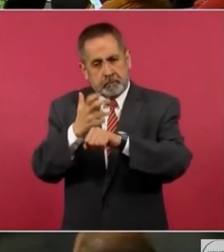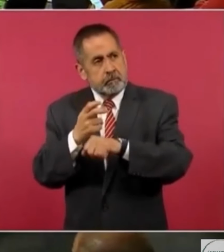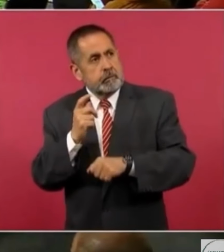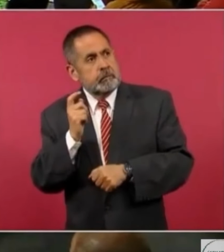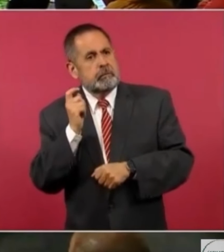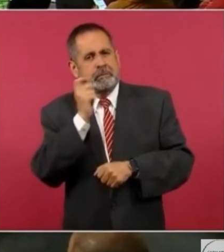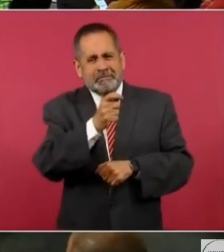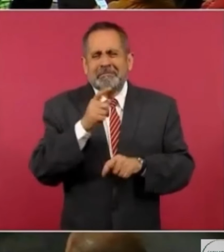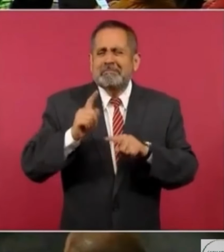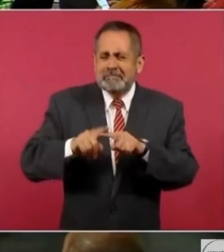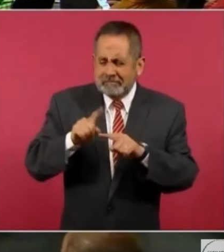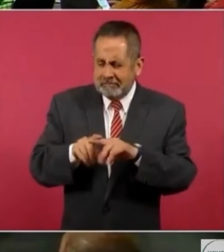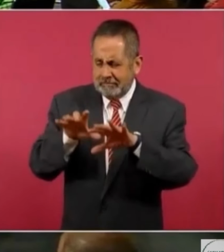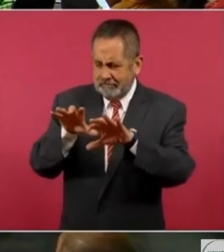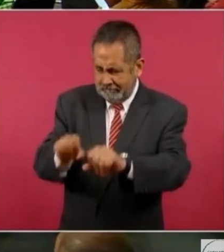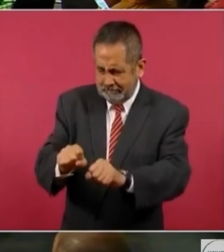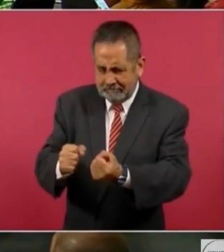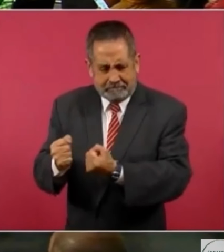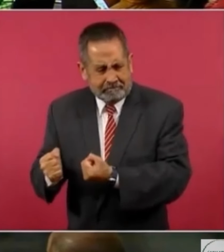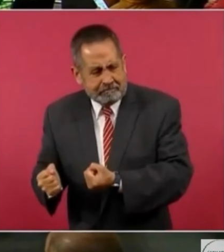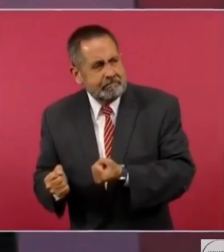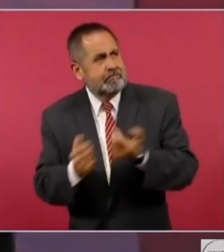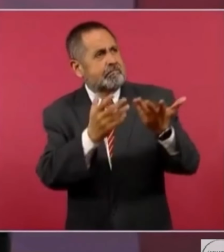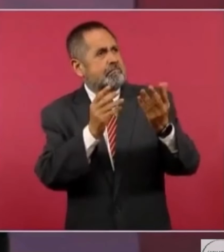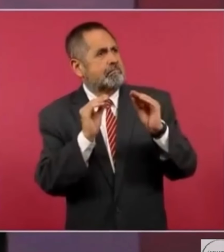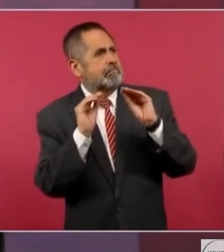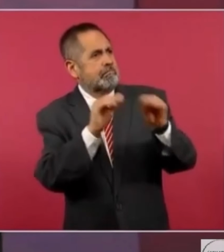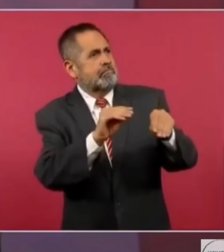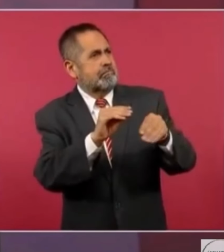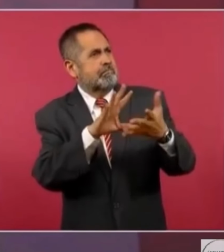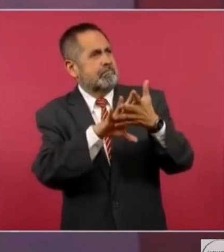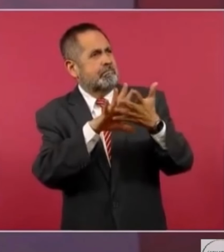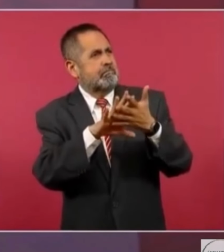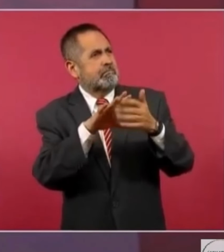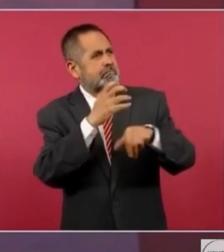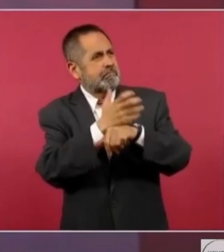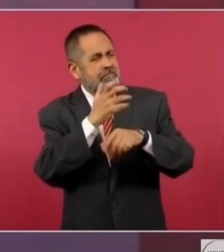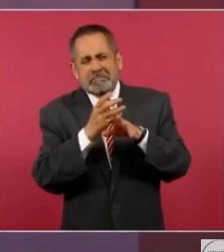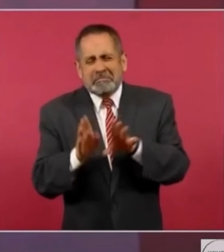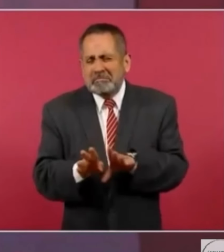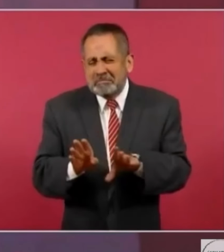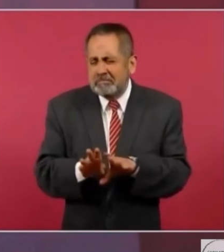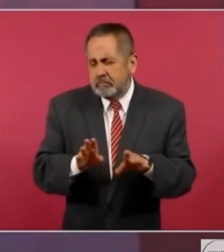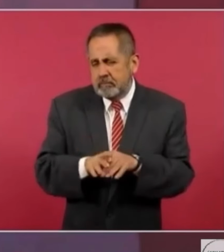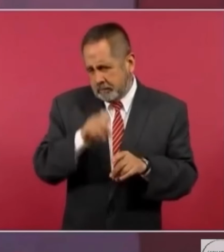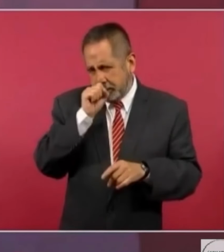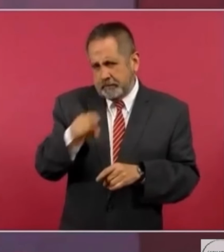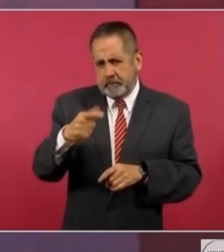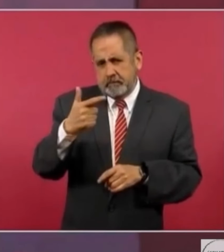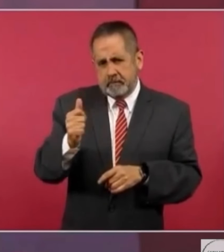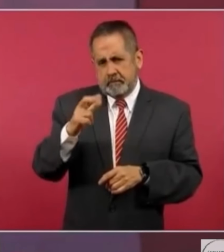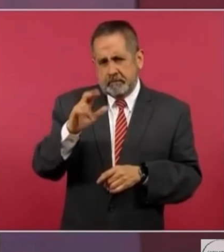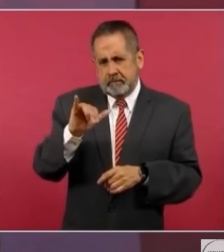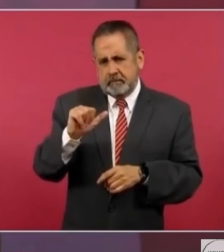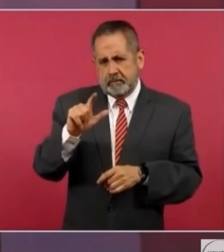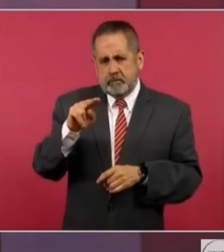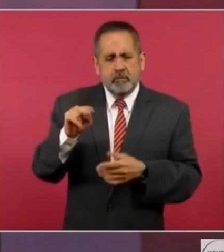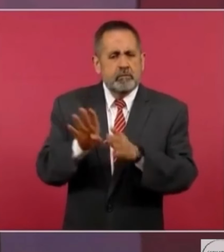una extradición, que es un juicio como el que van a iniciarle a García Luna, pues sí se